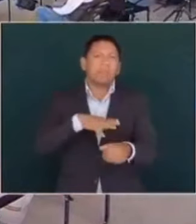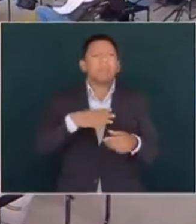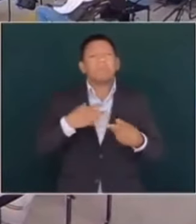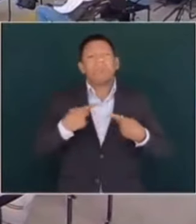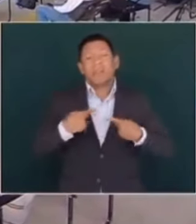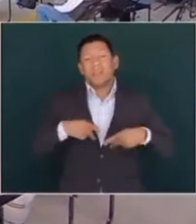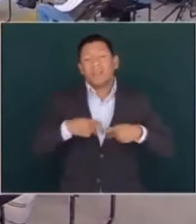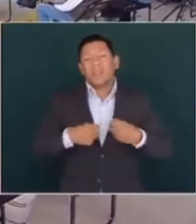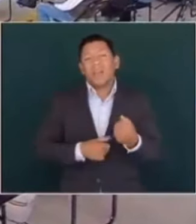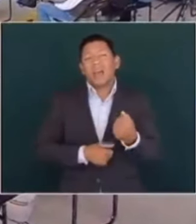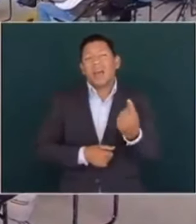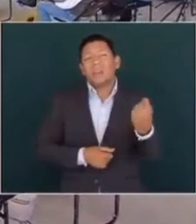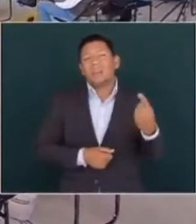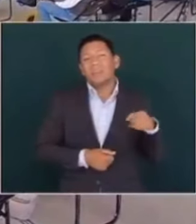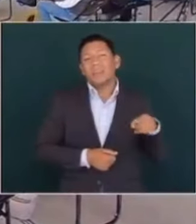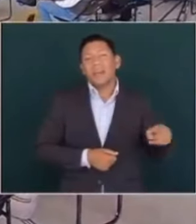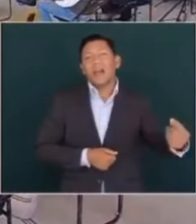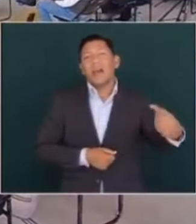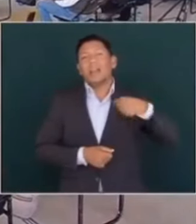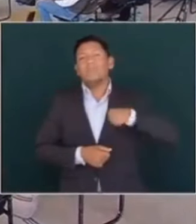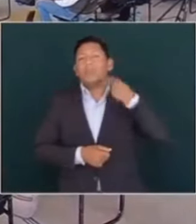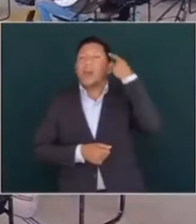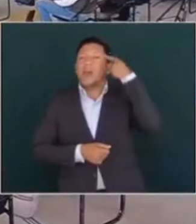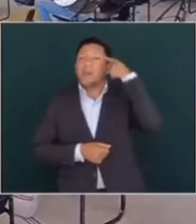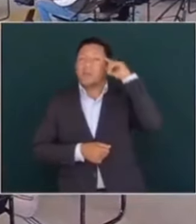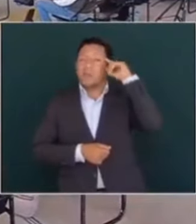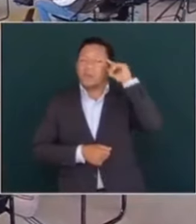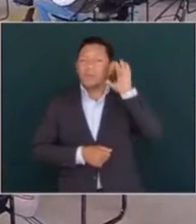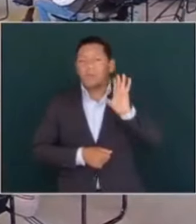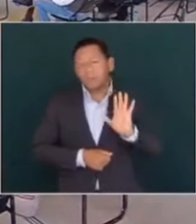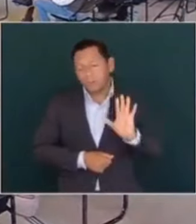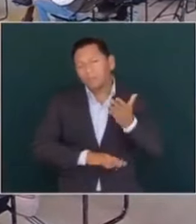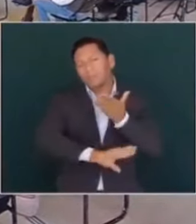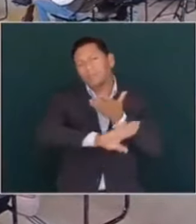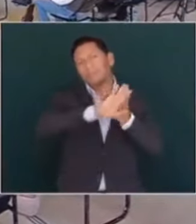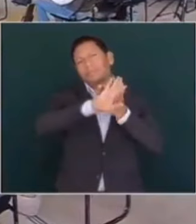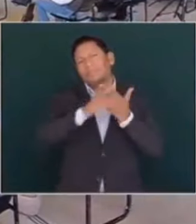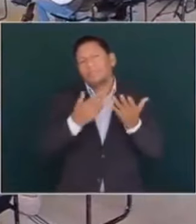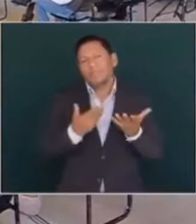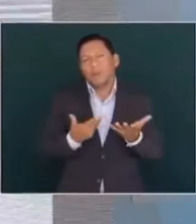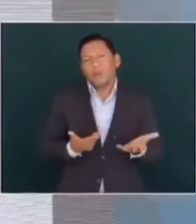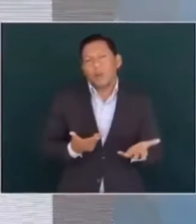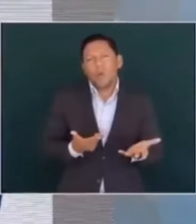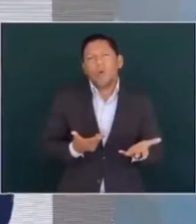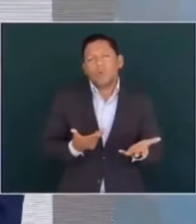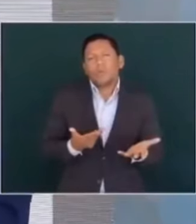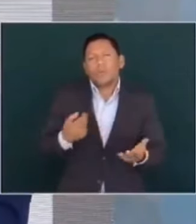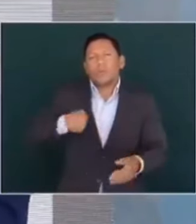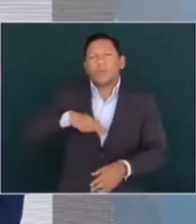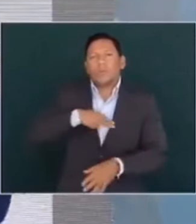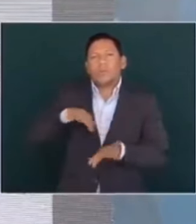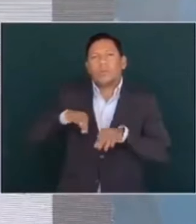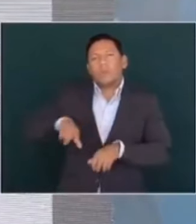Inmediatamente la derecha, políticos como Emilio Álvarez y Casa, exigiendo justicia,